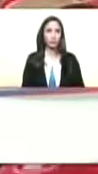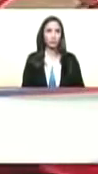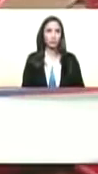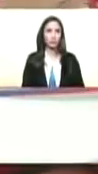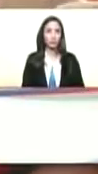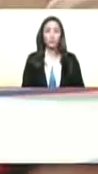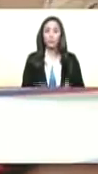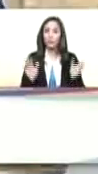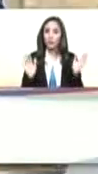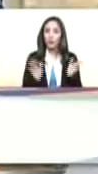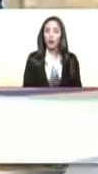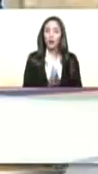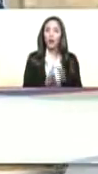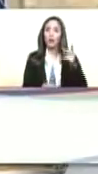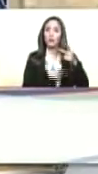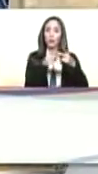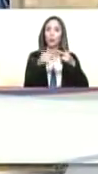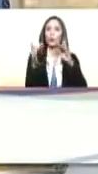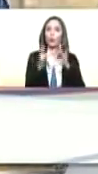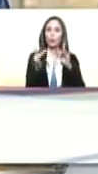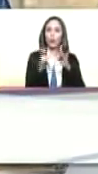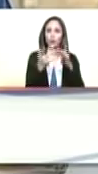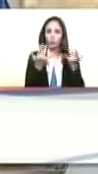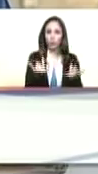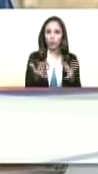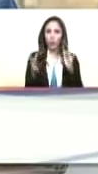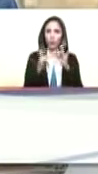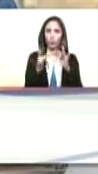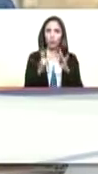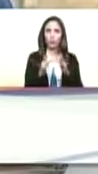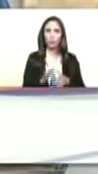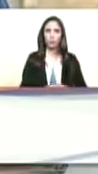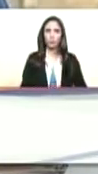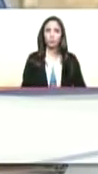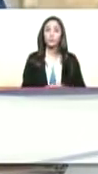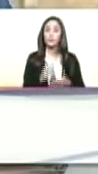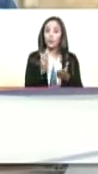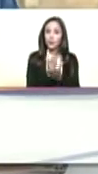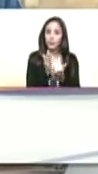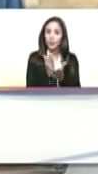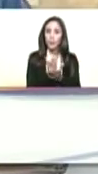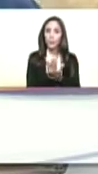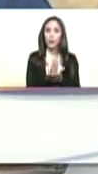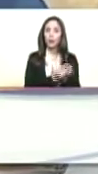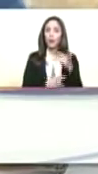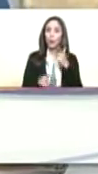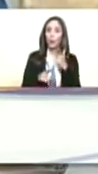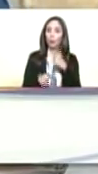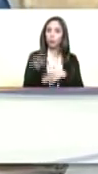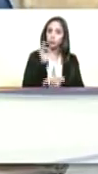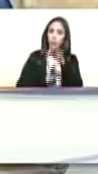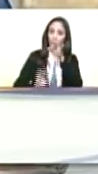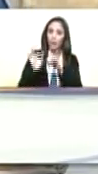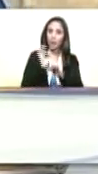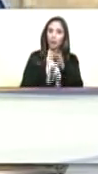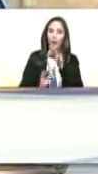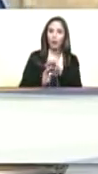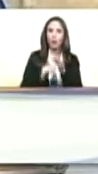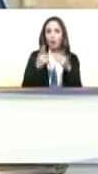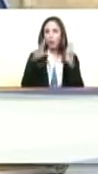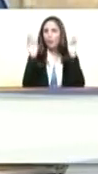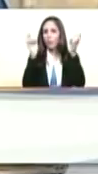Bueno, tenemos un segundo pase. Valga los comentarios. Siempre es importante tener actualizados los temas